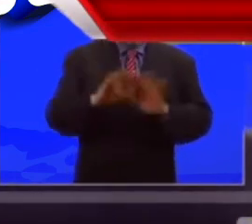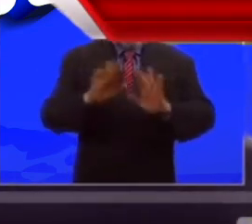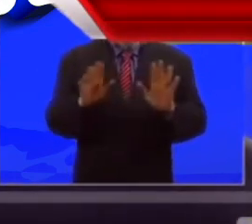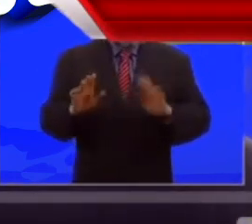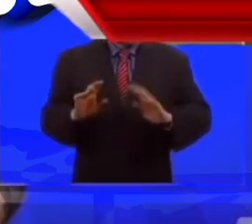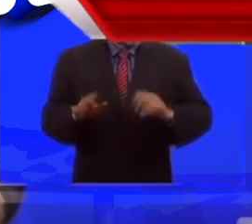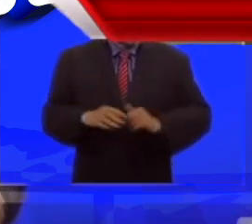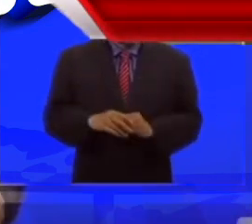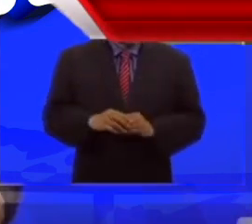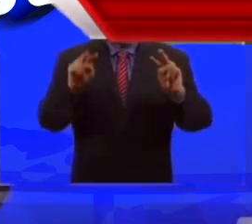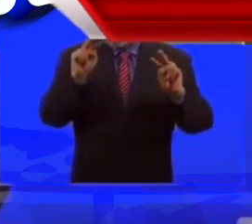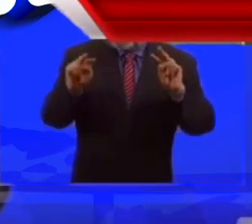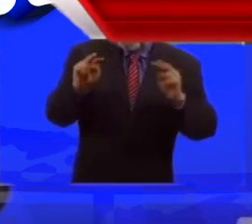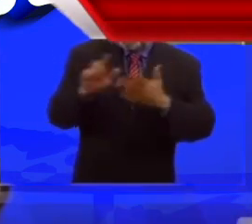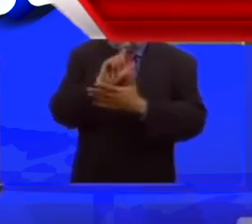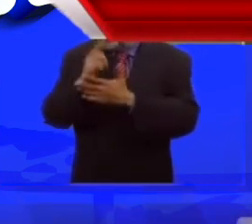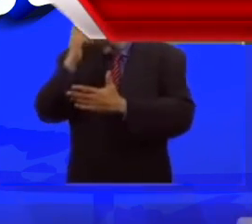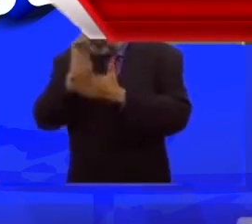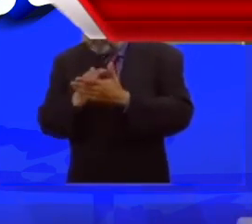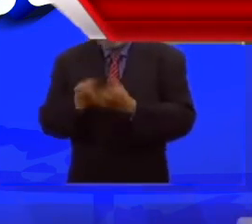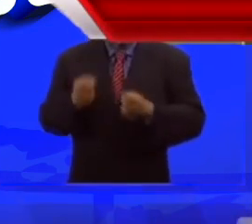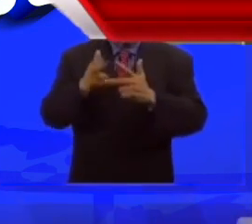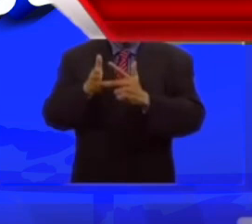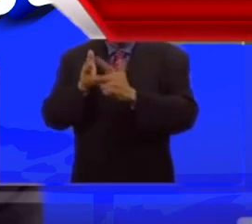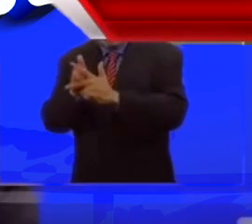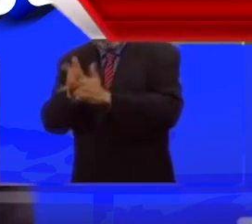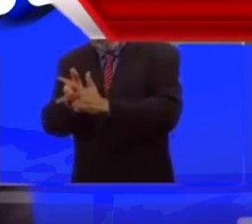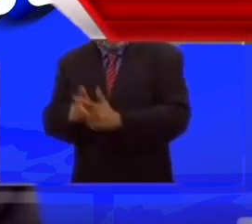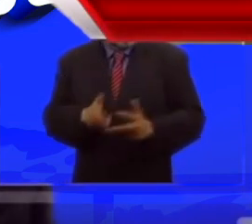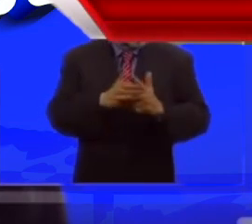sino de ahí, homicidios en estos 4 estados